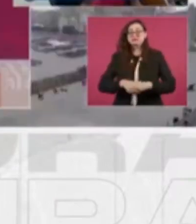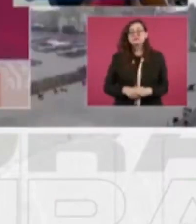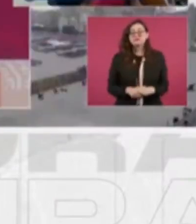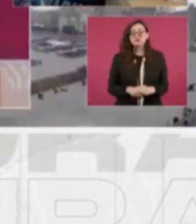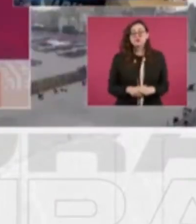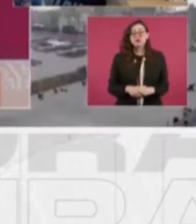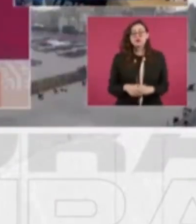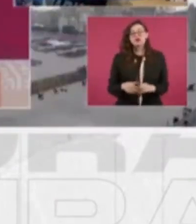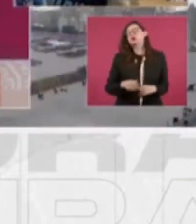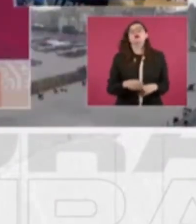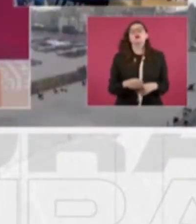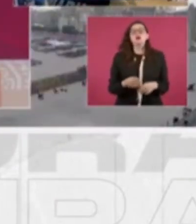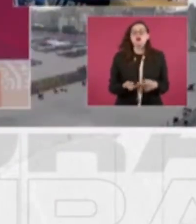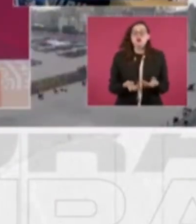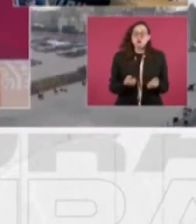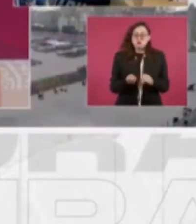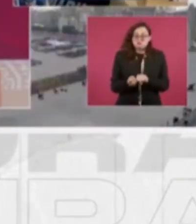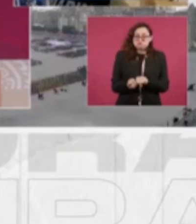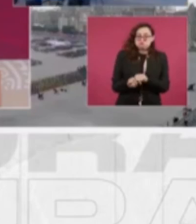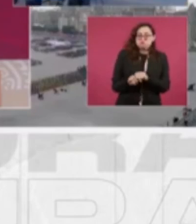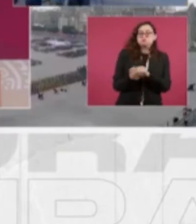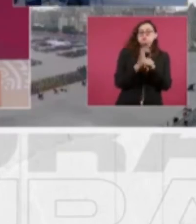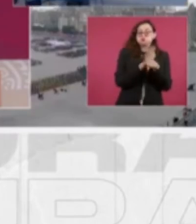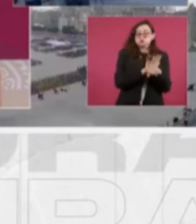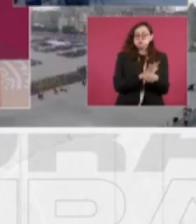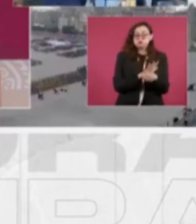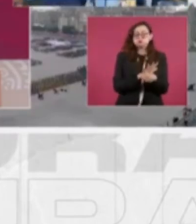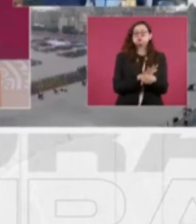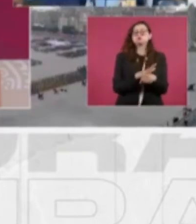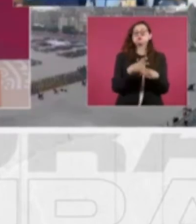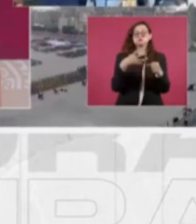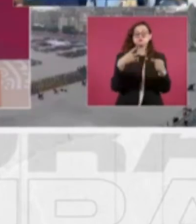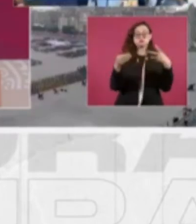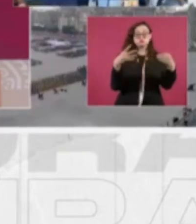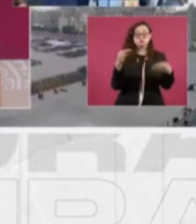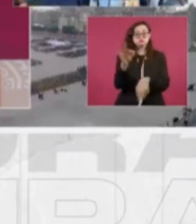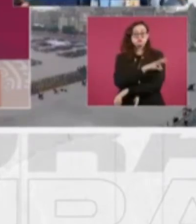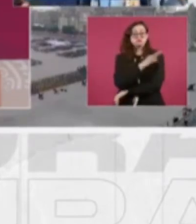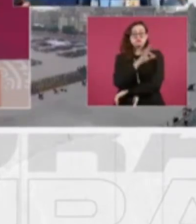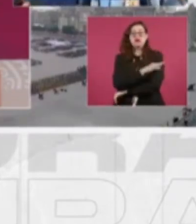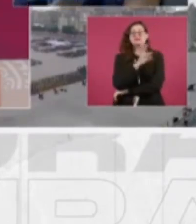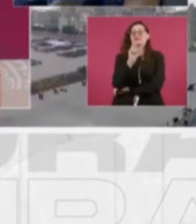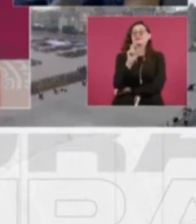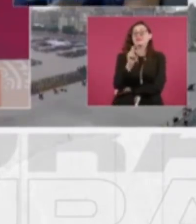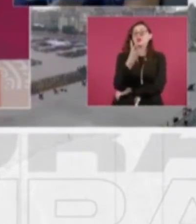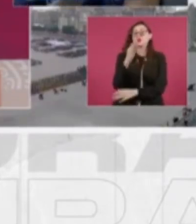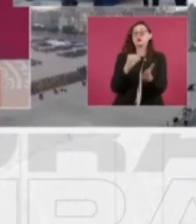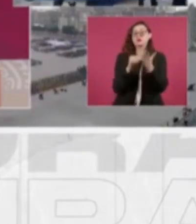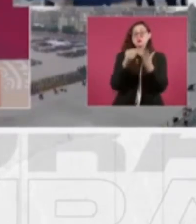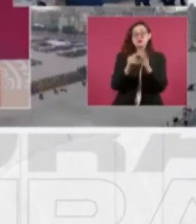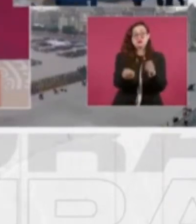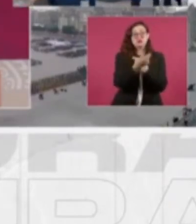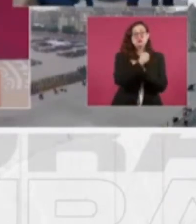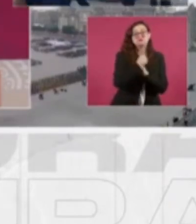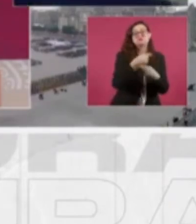El señor está en los cierros, Vicente, para usted. Eso, chingado. Gracias. Claro que sí.